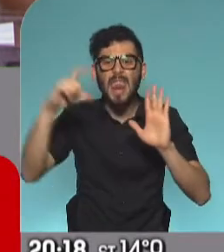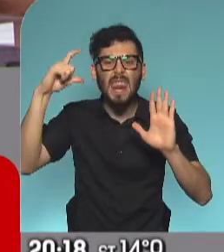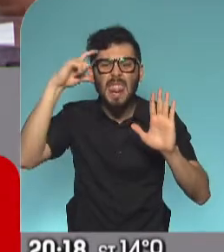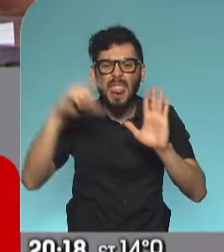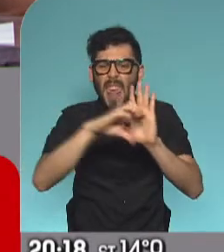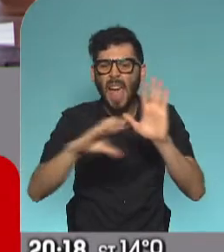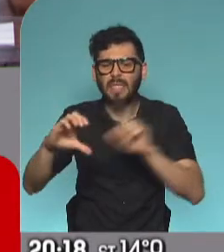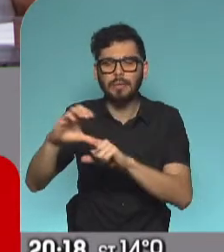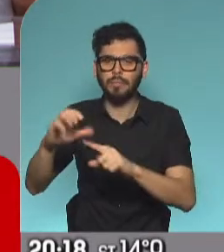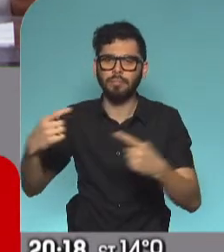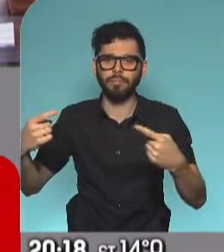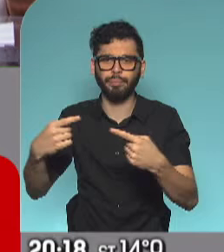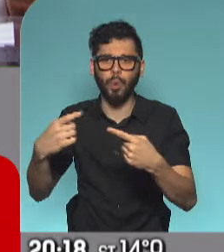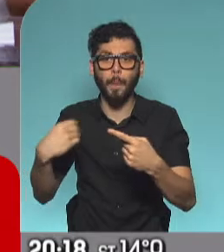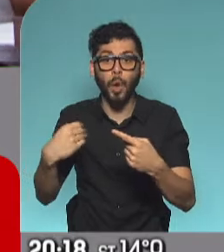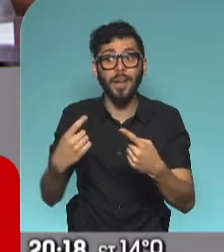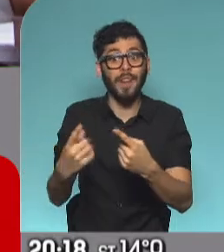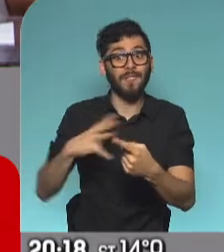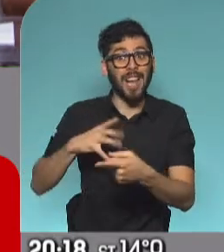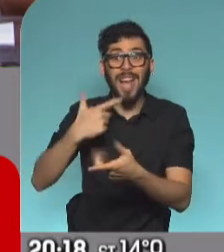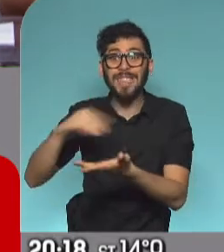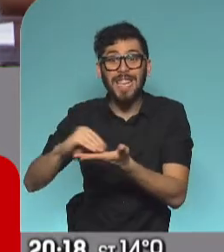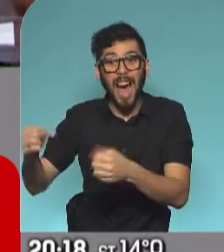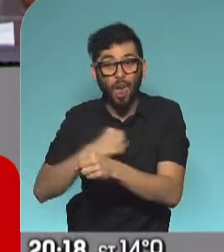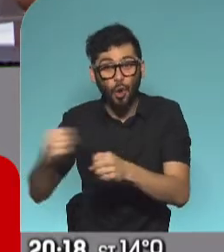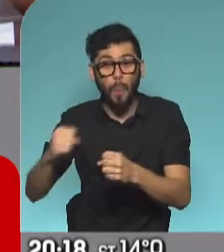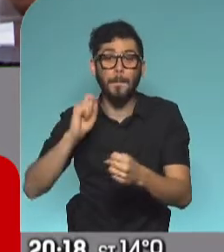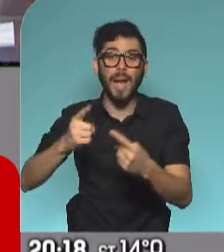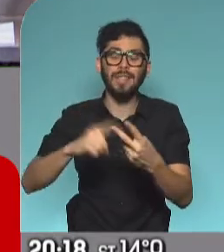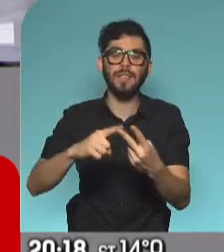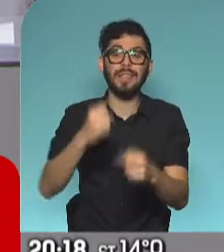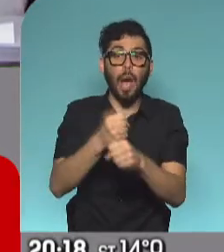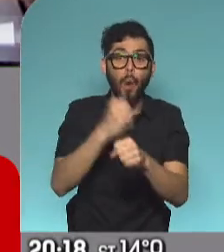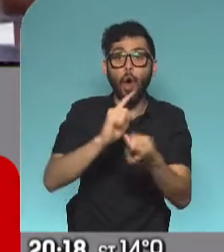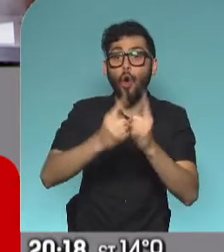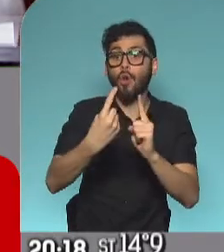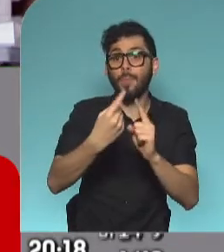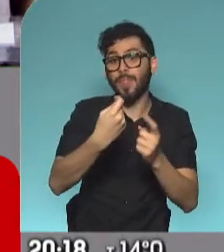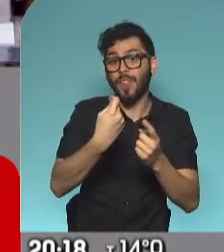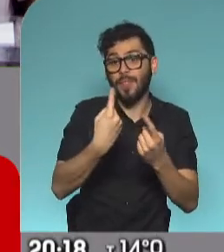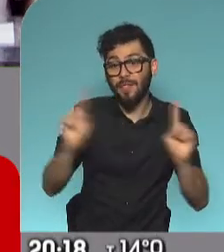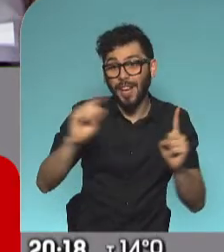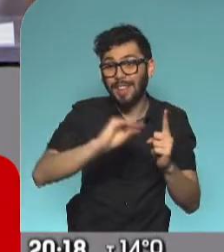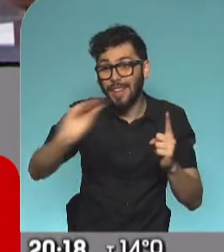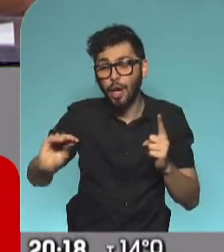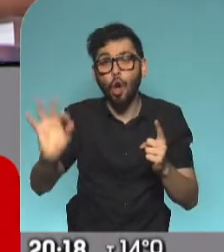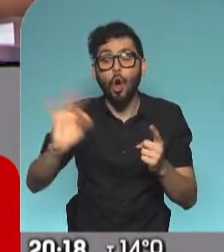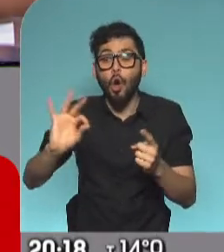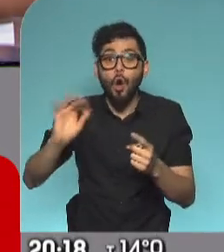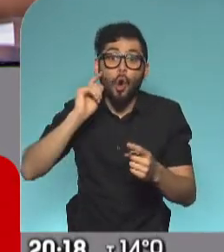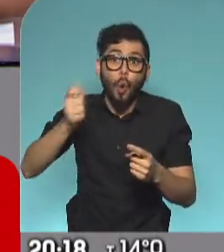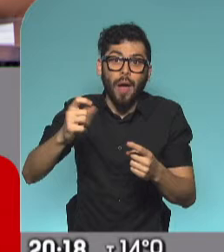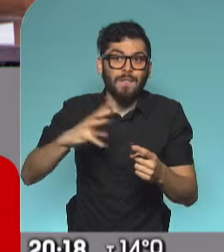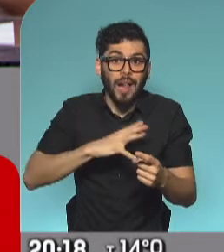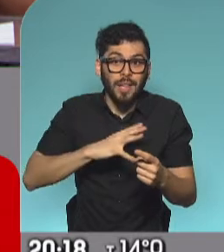Senado porque implicaban un cambio de competencia, de jurisdicción o de jerarquía de los jueces. Y por la Constitución necesitaban pasar